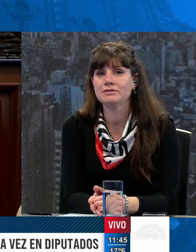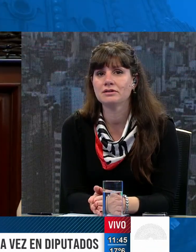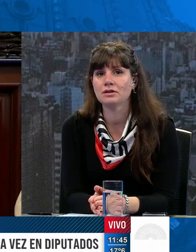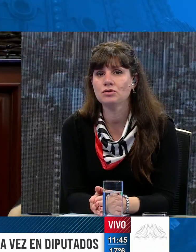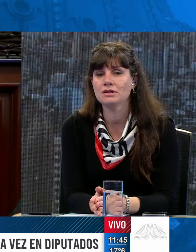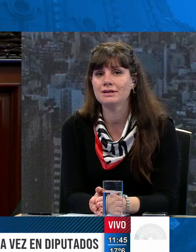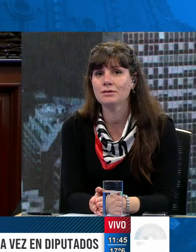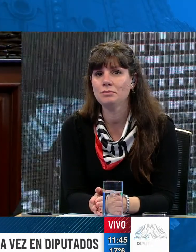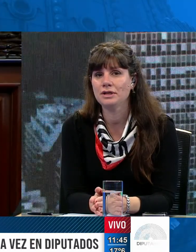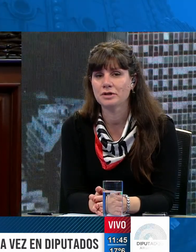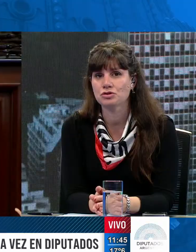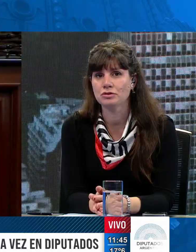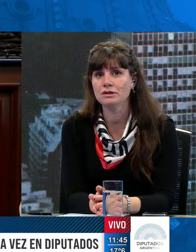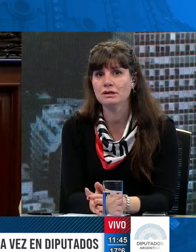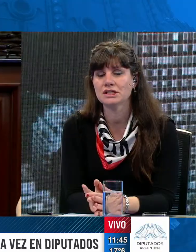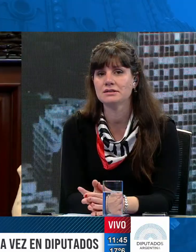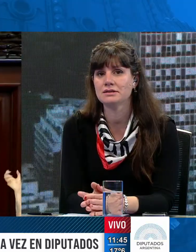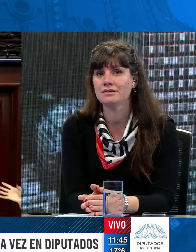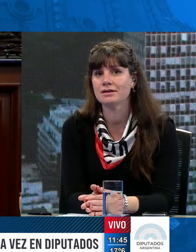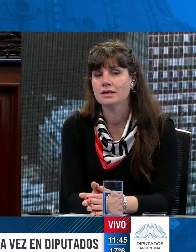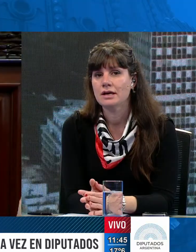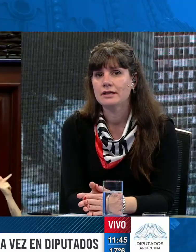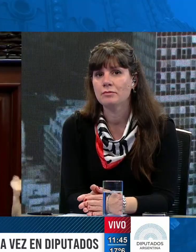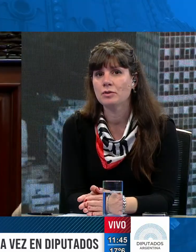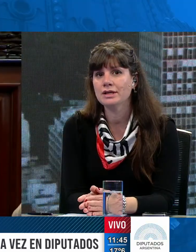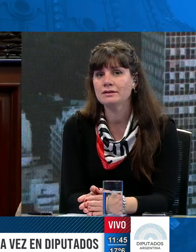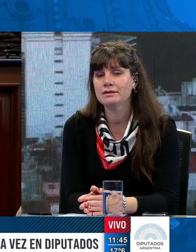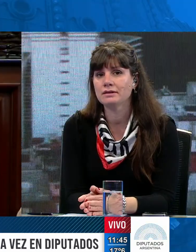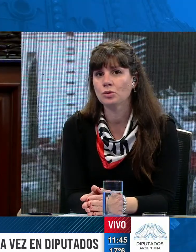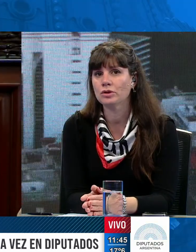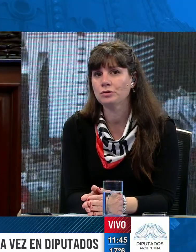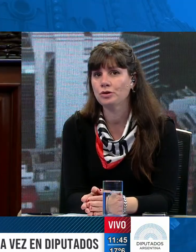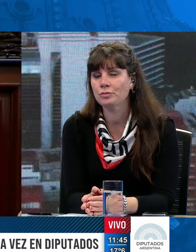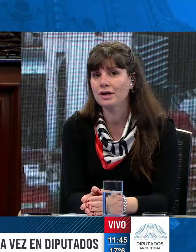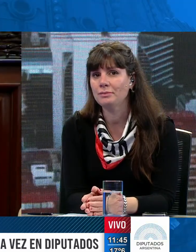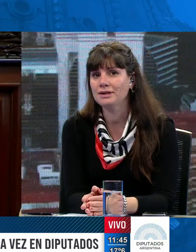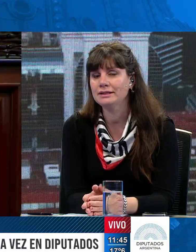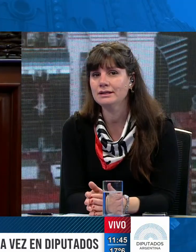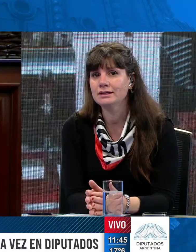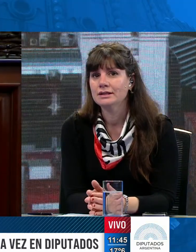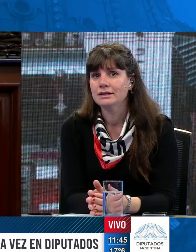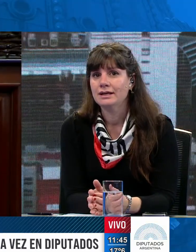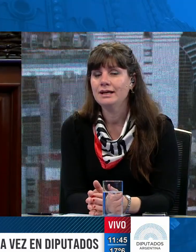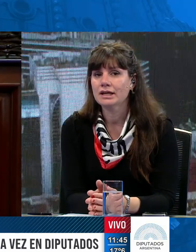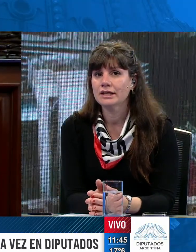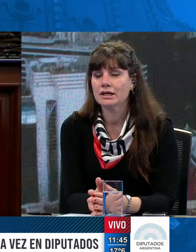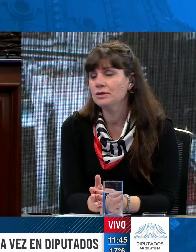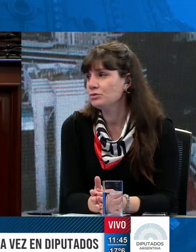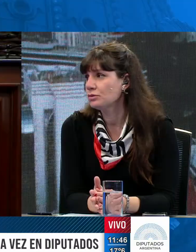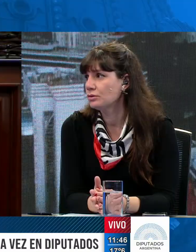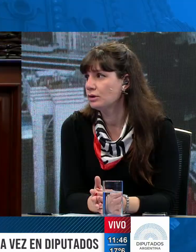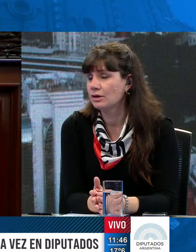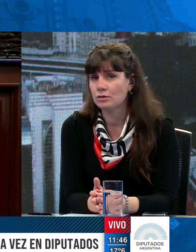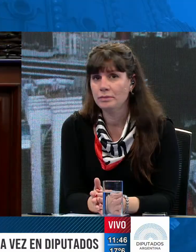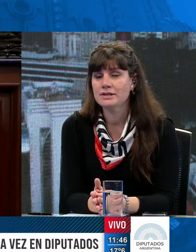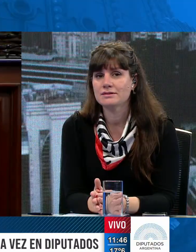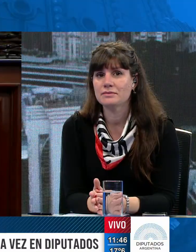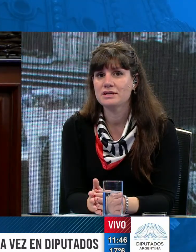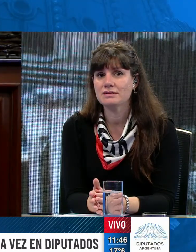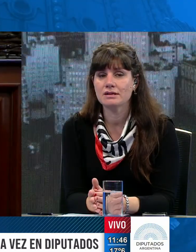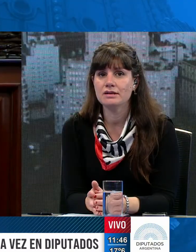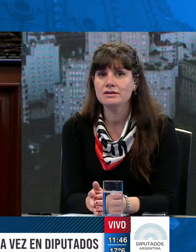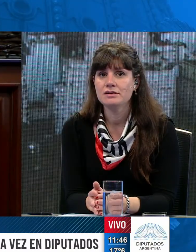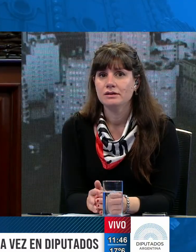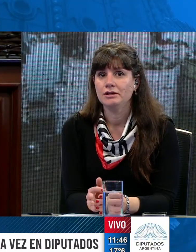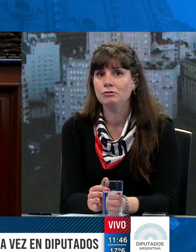en el Senado tiene amplia mayoría, ya tenés de movida 34 Unión por la Patria, el radicalismo acompaña también